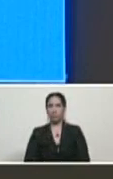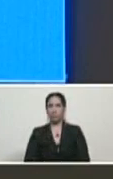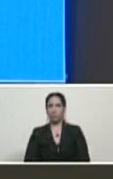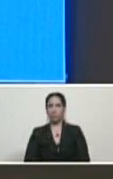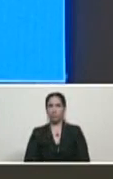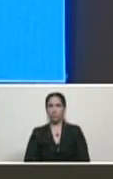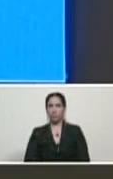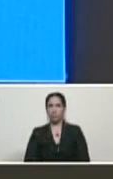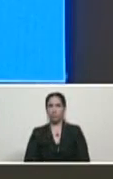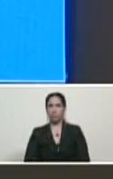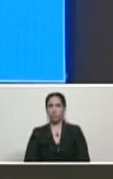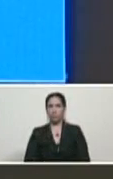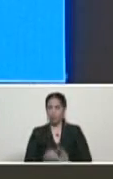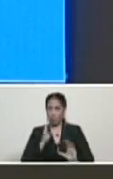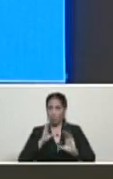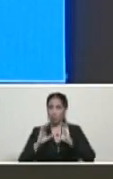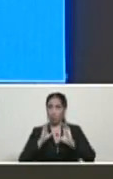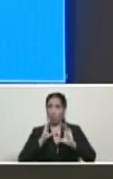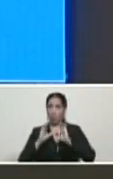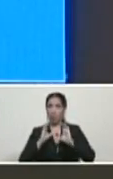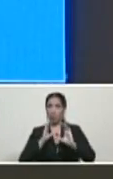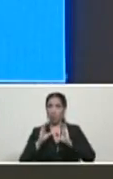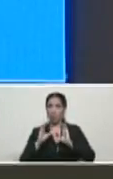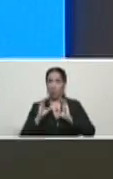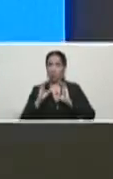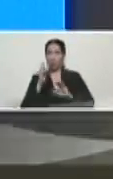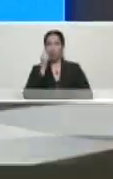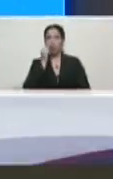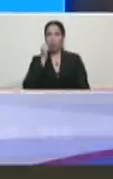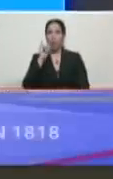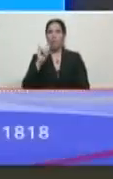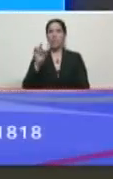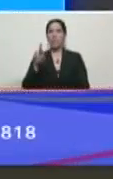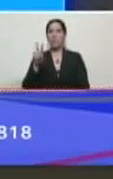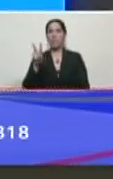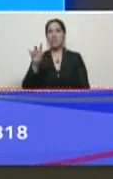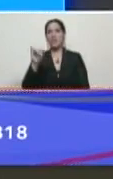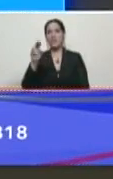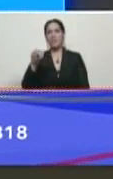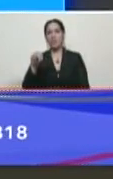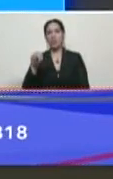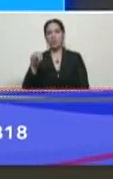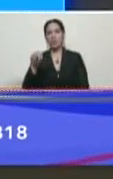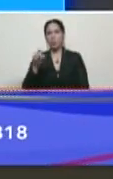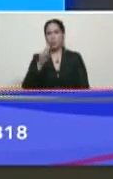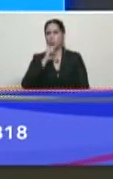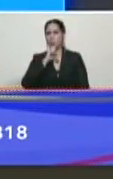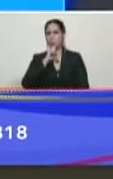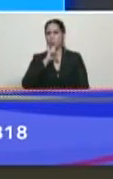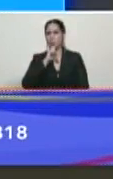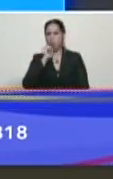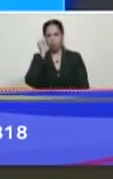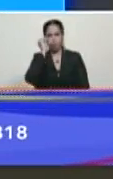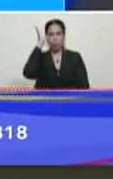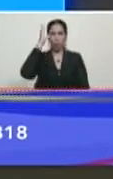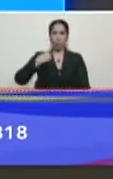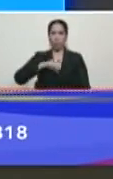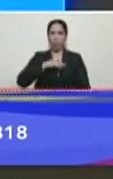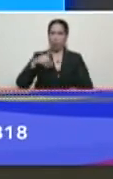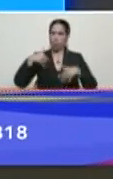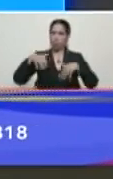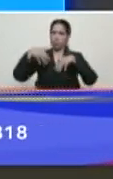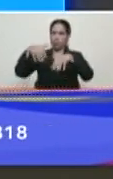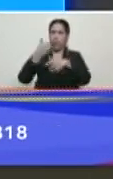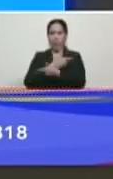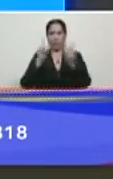Y como en las conversaciones el señor Irving dudó de la capacidad de nuestro ejército para liberar al